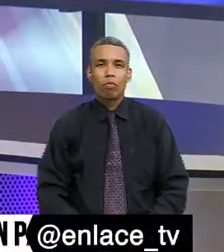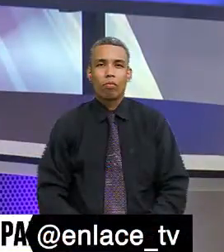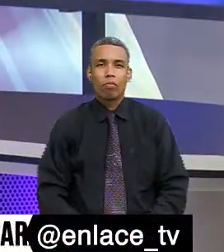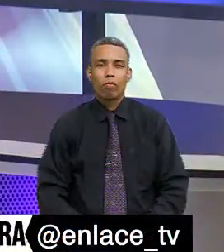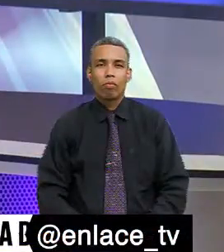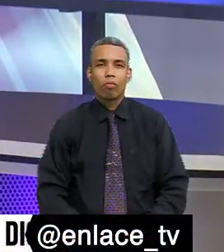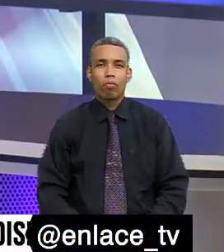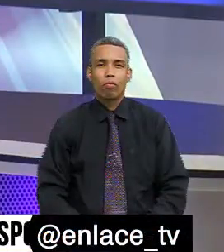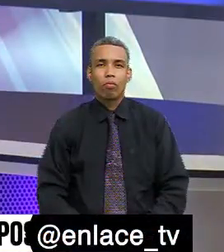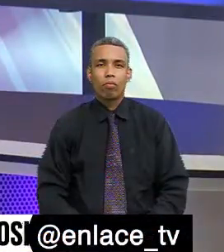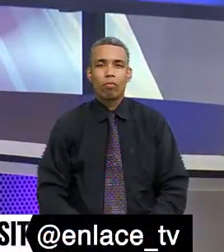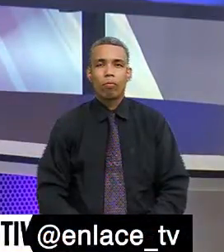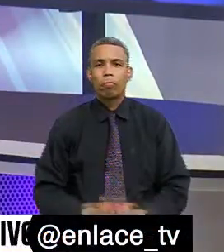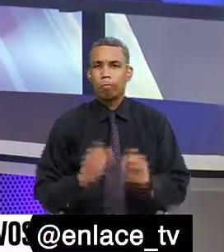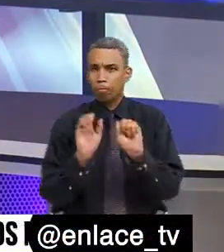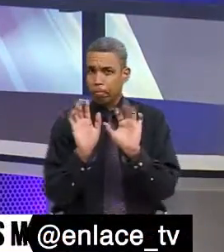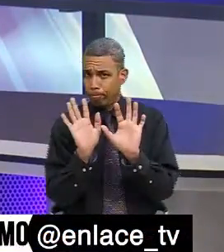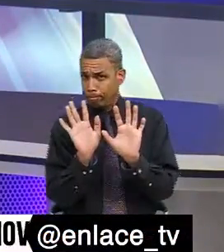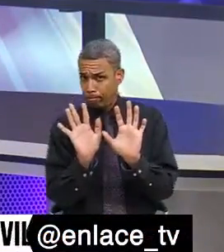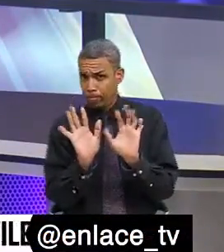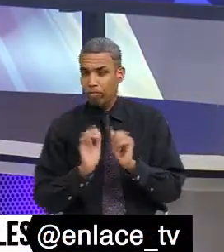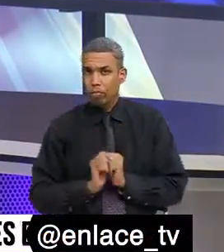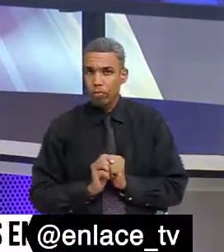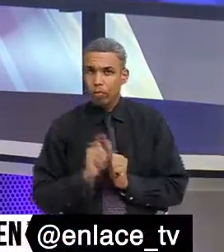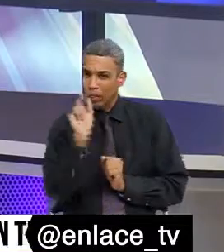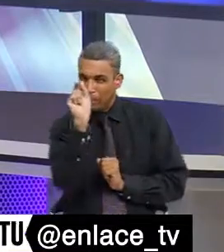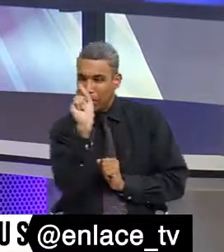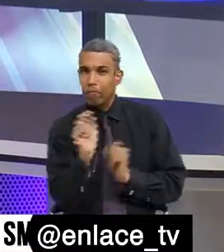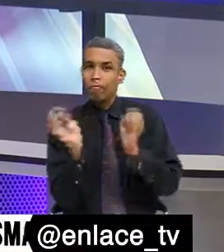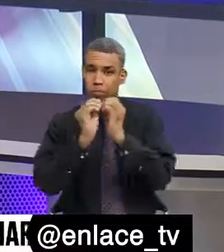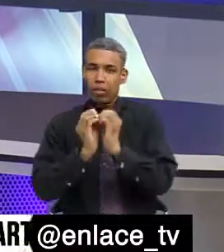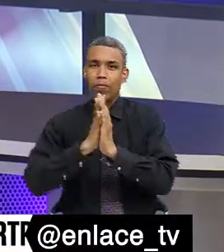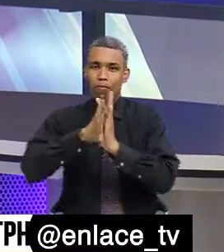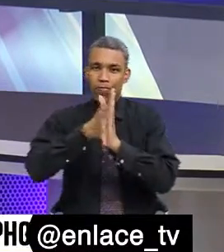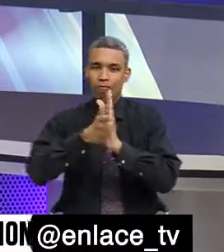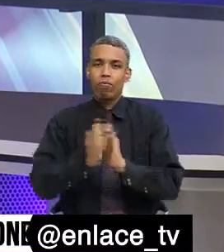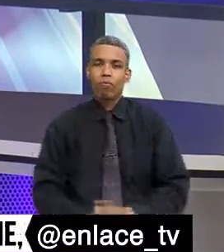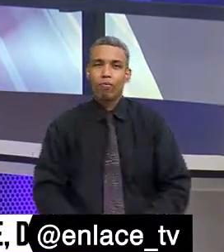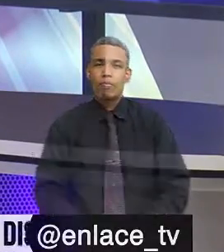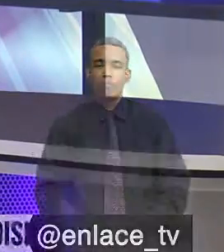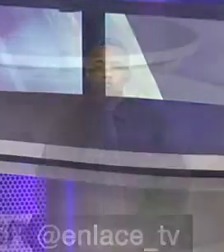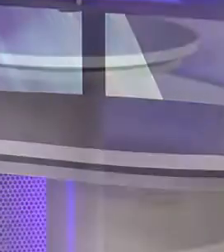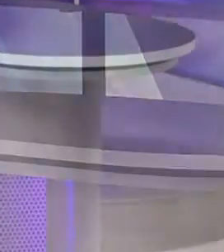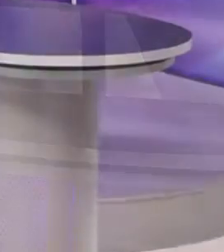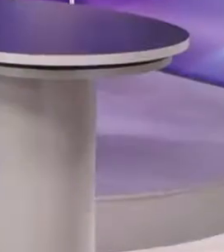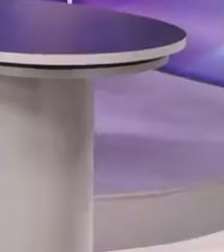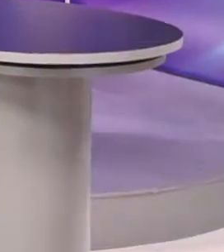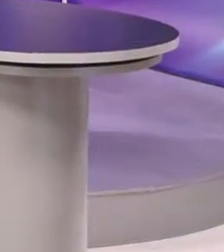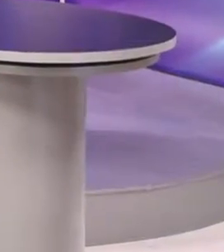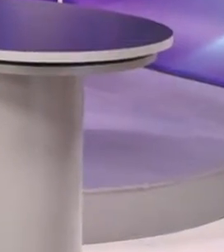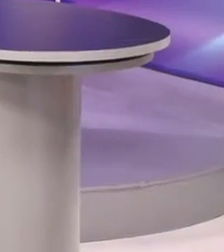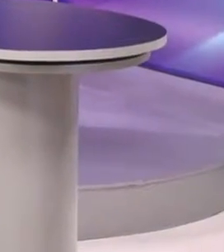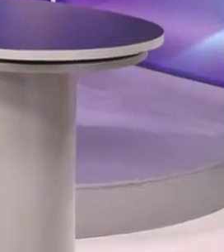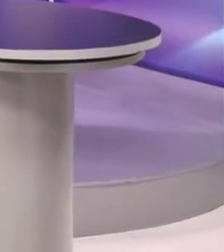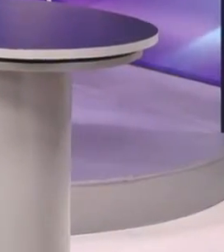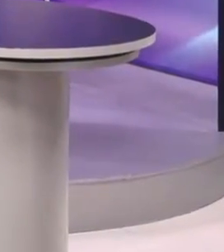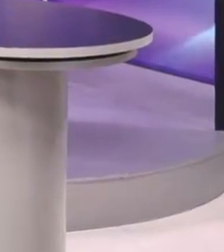Es el momento de hacer una pausa en el noticiero que usted quiere ver. En instantes les tendremos más de Enlace Noticias.